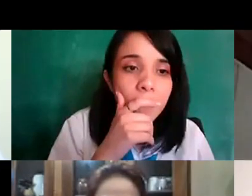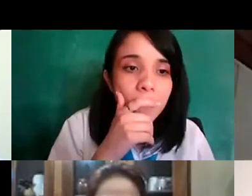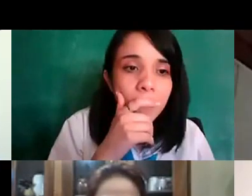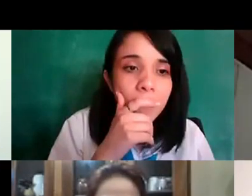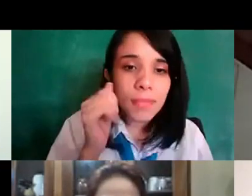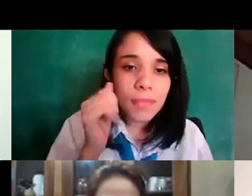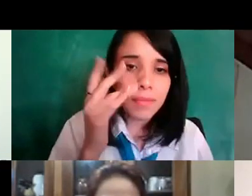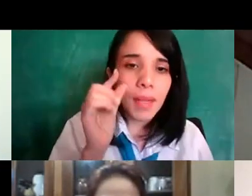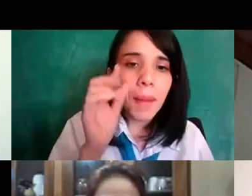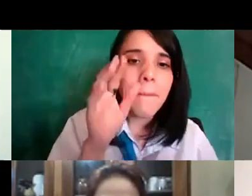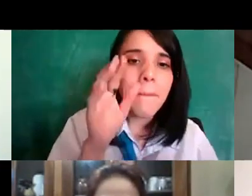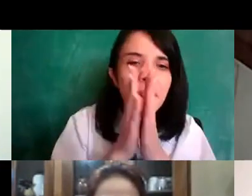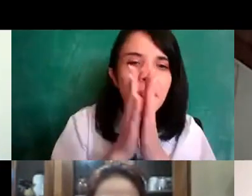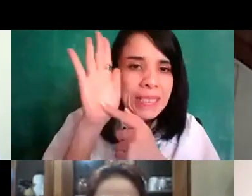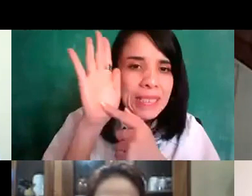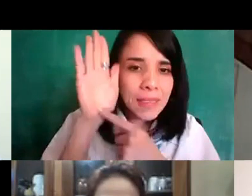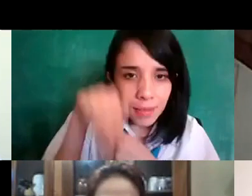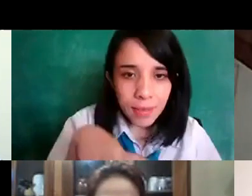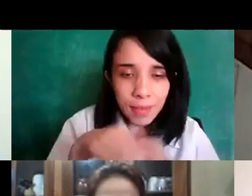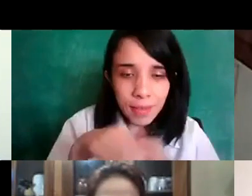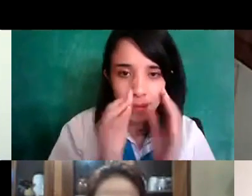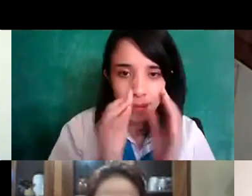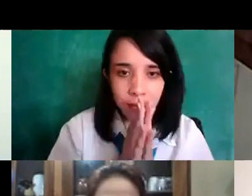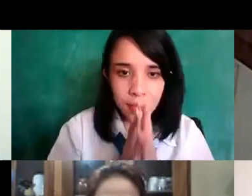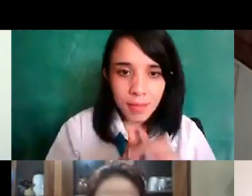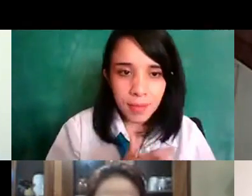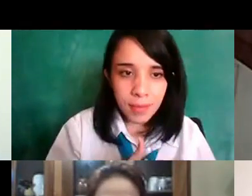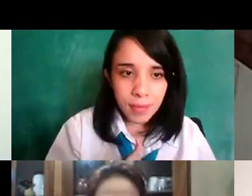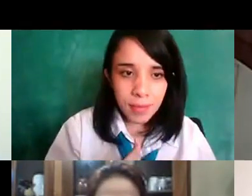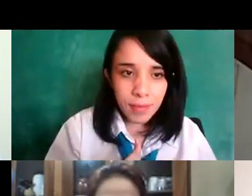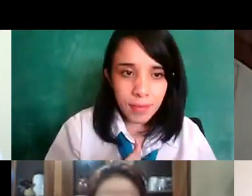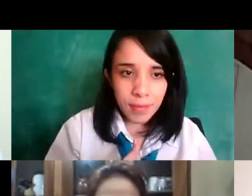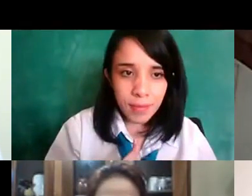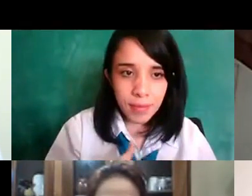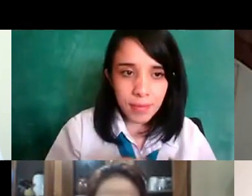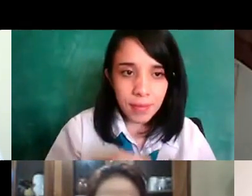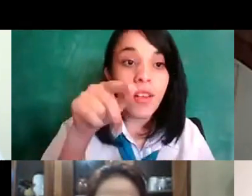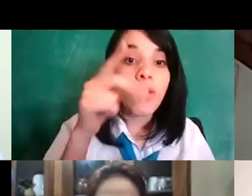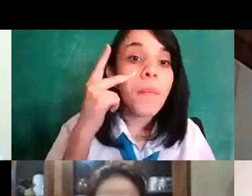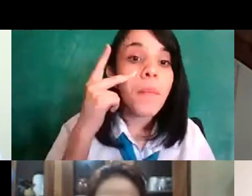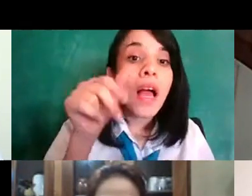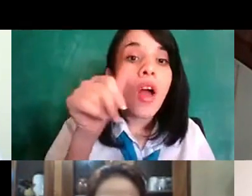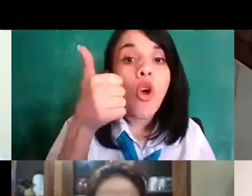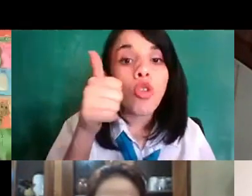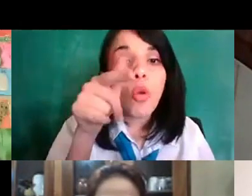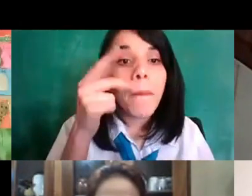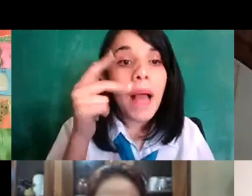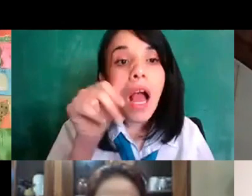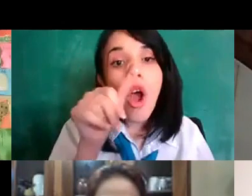Muy bien. Bienvenidos todos de nuevo. Solo vamos a esperar a